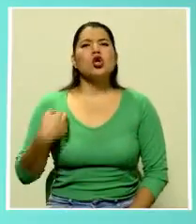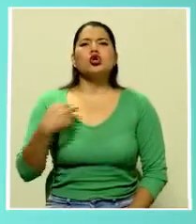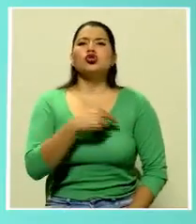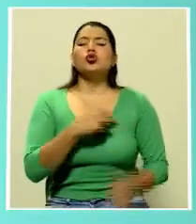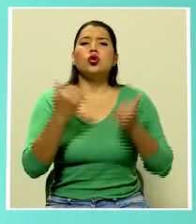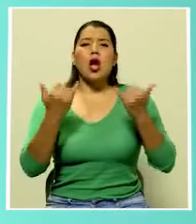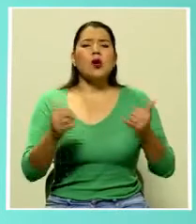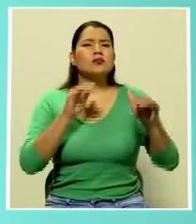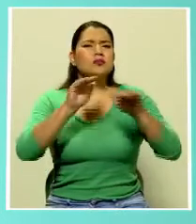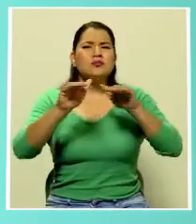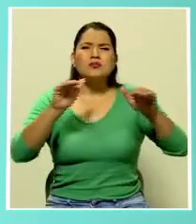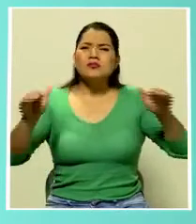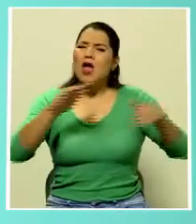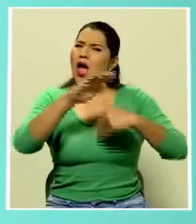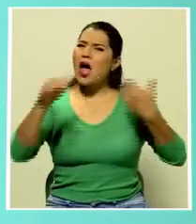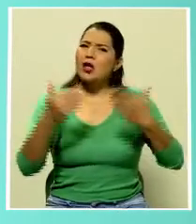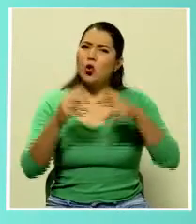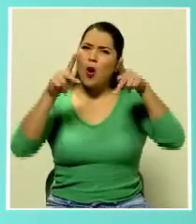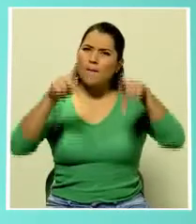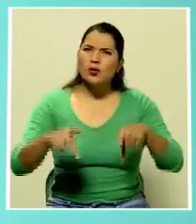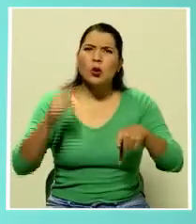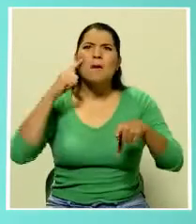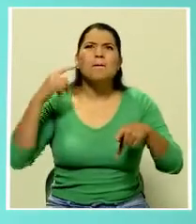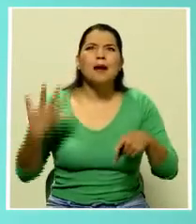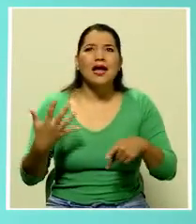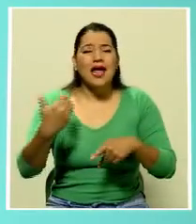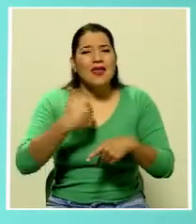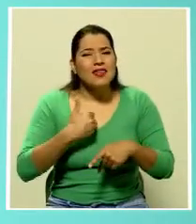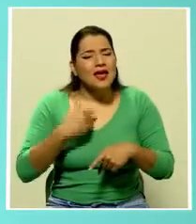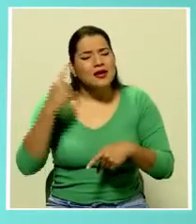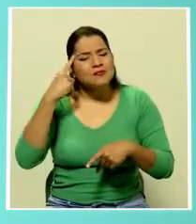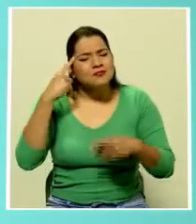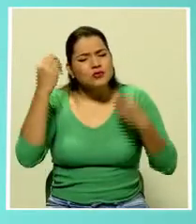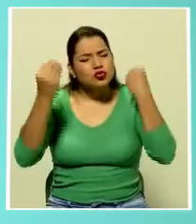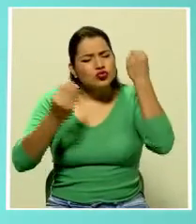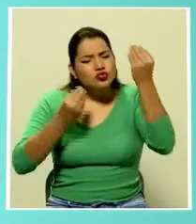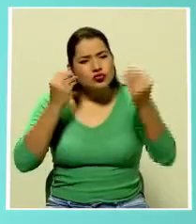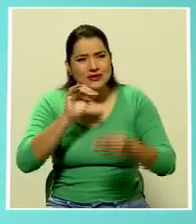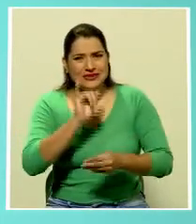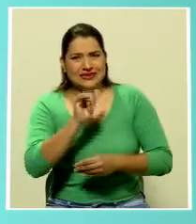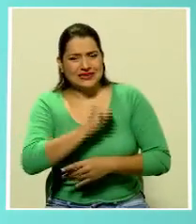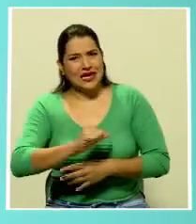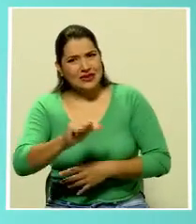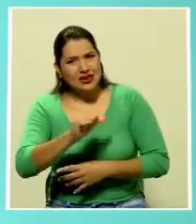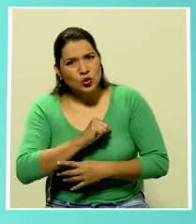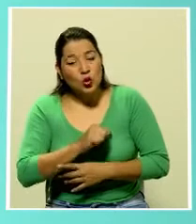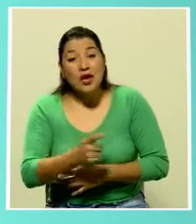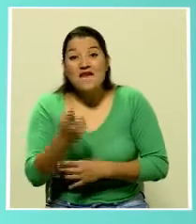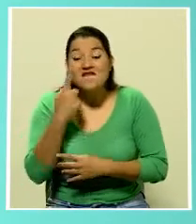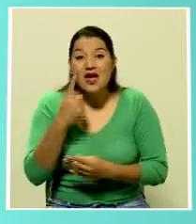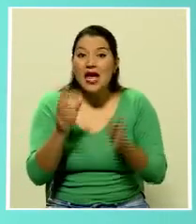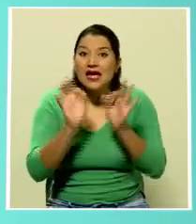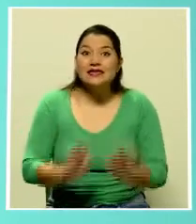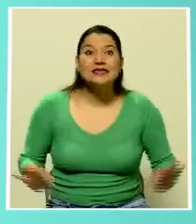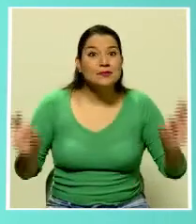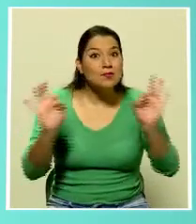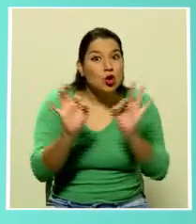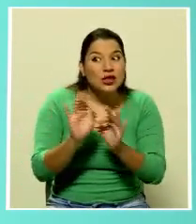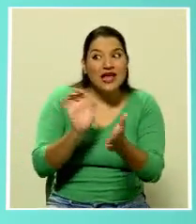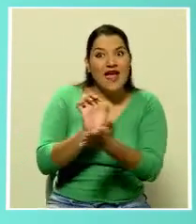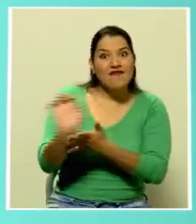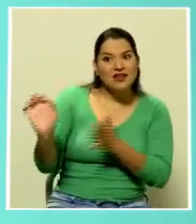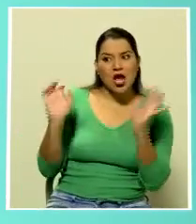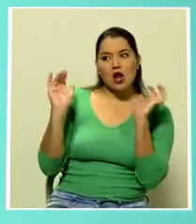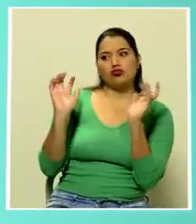toda la población para que tome conciencia de estos actos, de la importancia de no generar aglomeraciones,